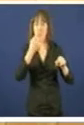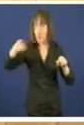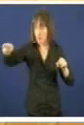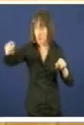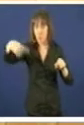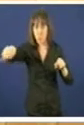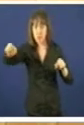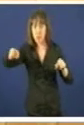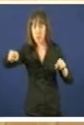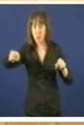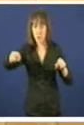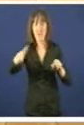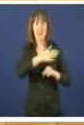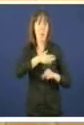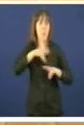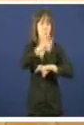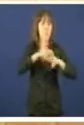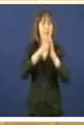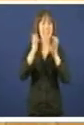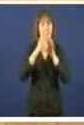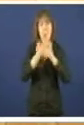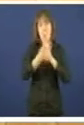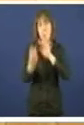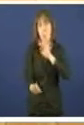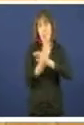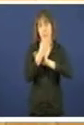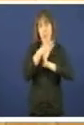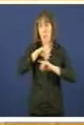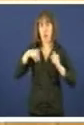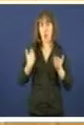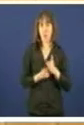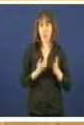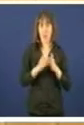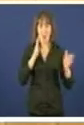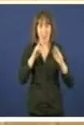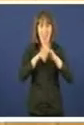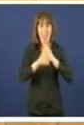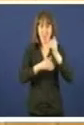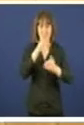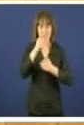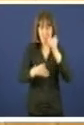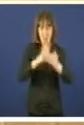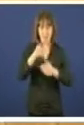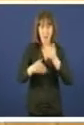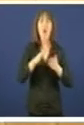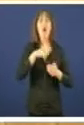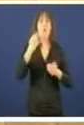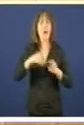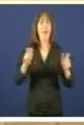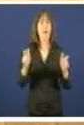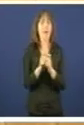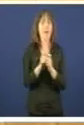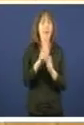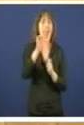aquí con unha transacción trampa que quere justificar que durante o proceso de transición se poda producir unha reducción, unha